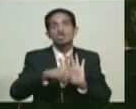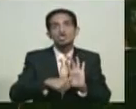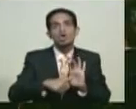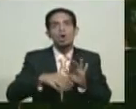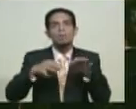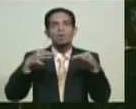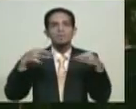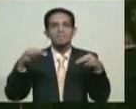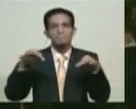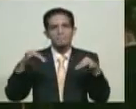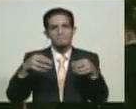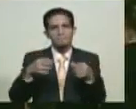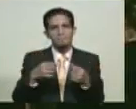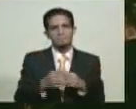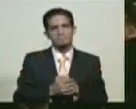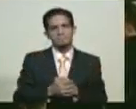físico.